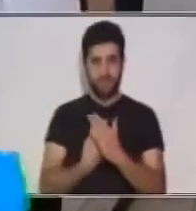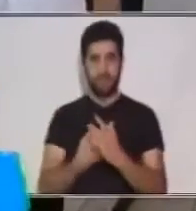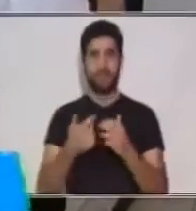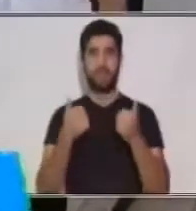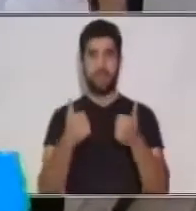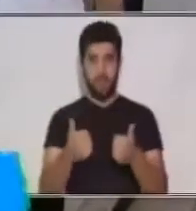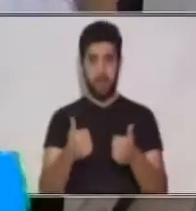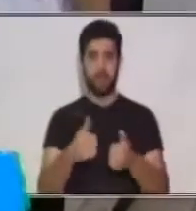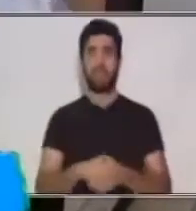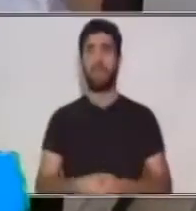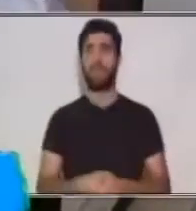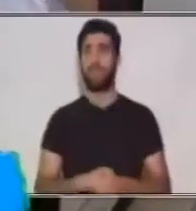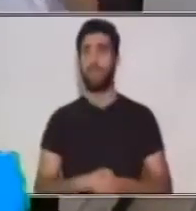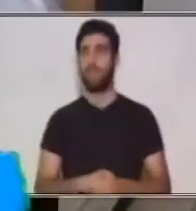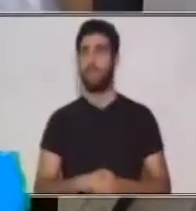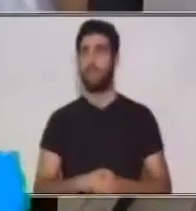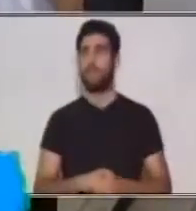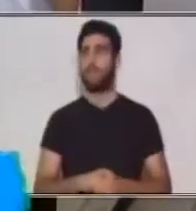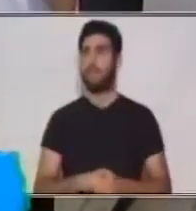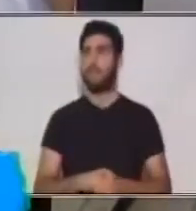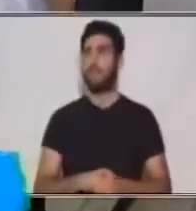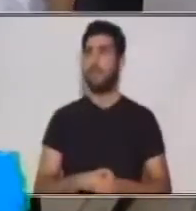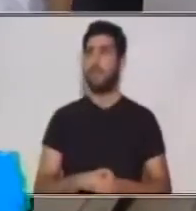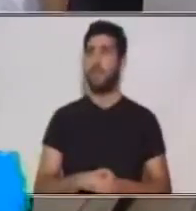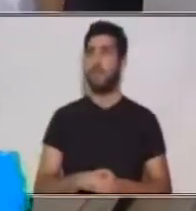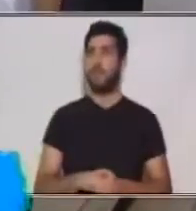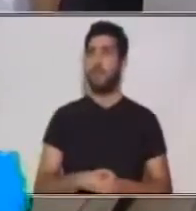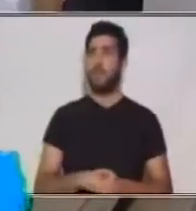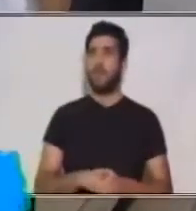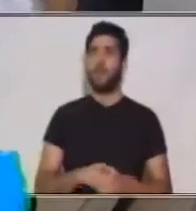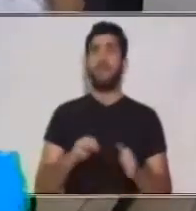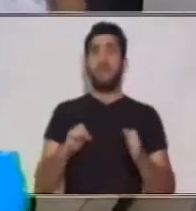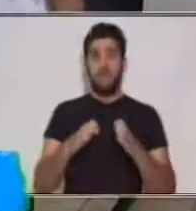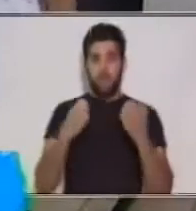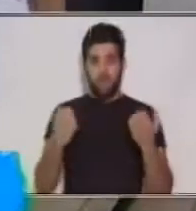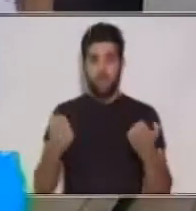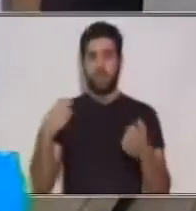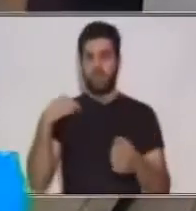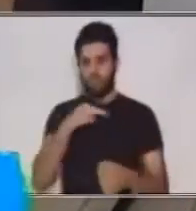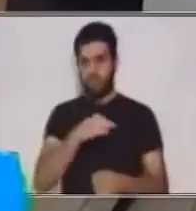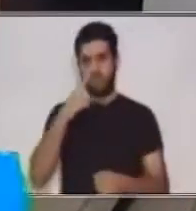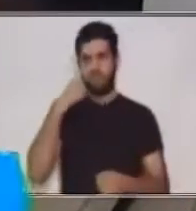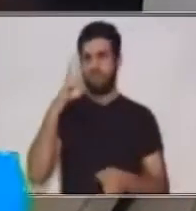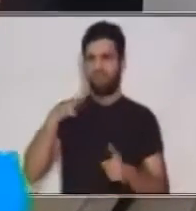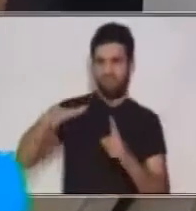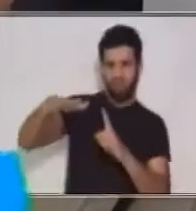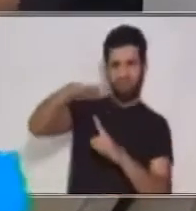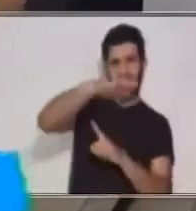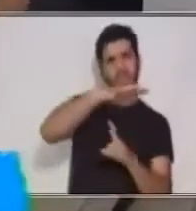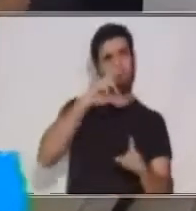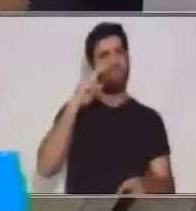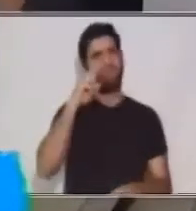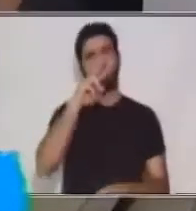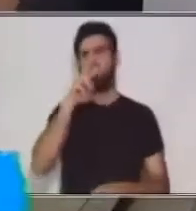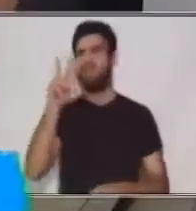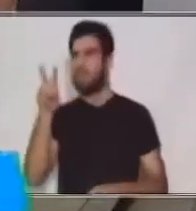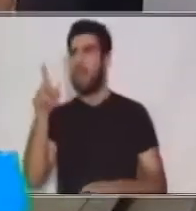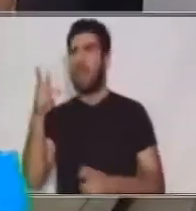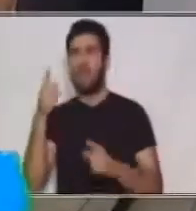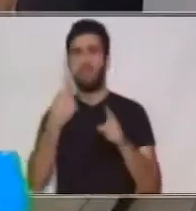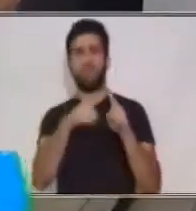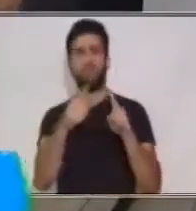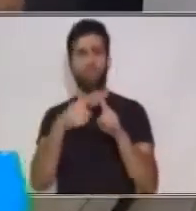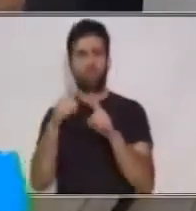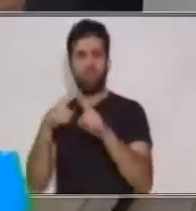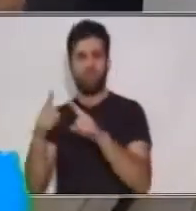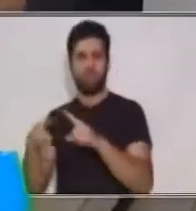bien. En todo nuestro entorno nos encontramos con muchas figuras, ¿sí? Y hoy vamos a estar trabajando